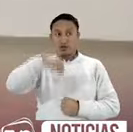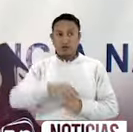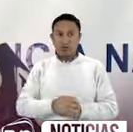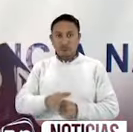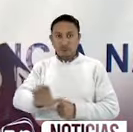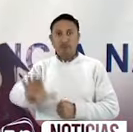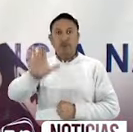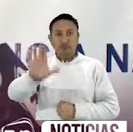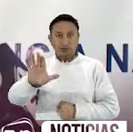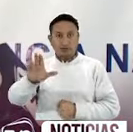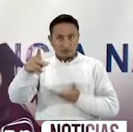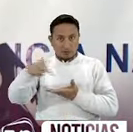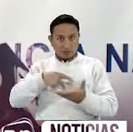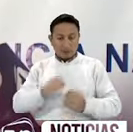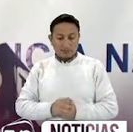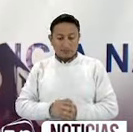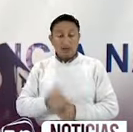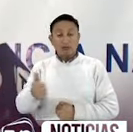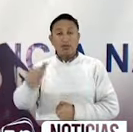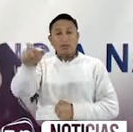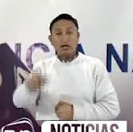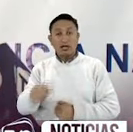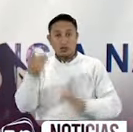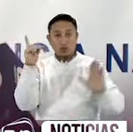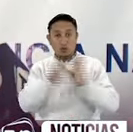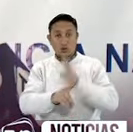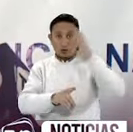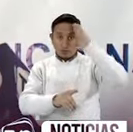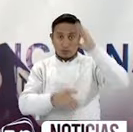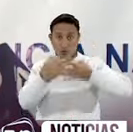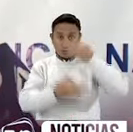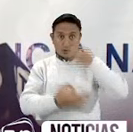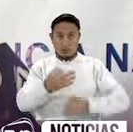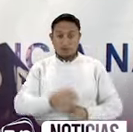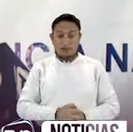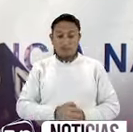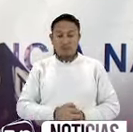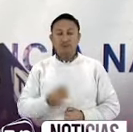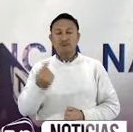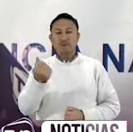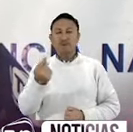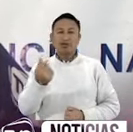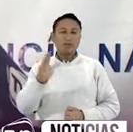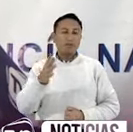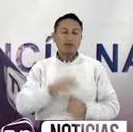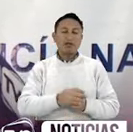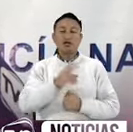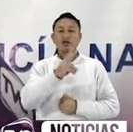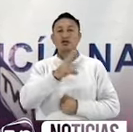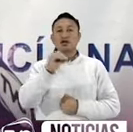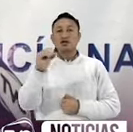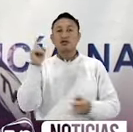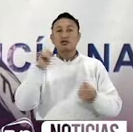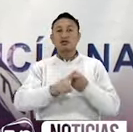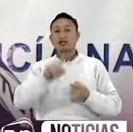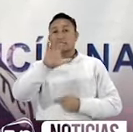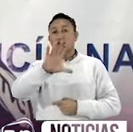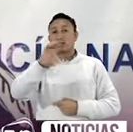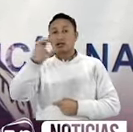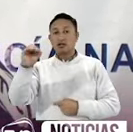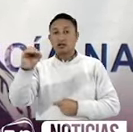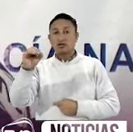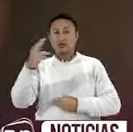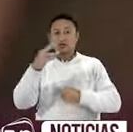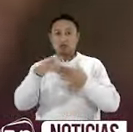amenazados. Por denuncias registradas aquí en la Policía Judicial, los montos son aproximados de 200 a 500 dólares, dependiendo de la